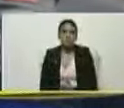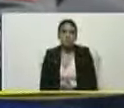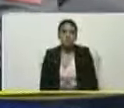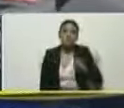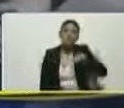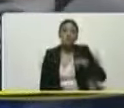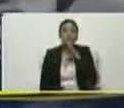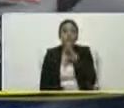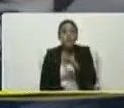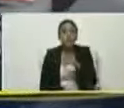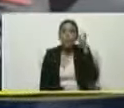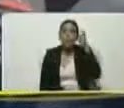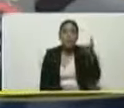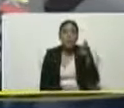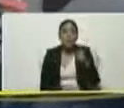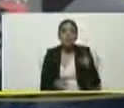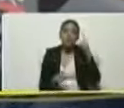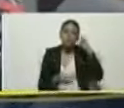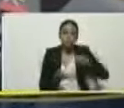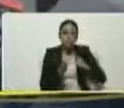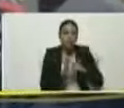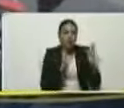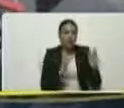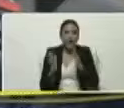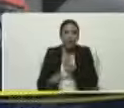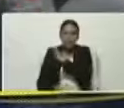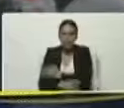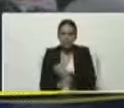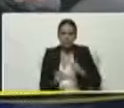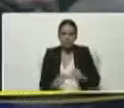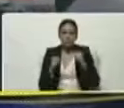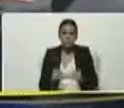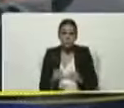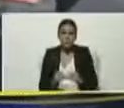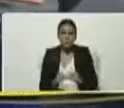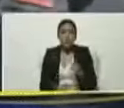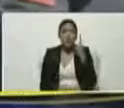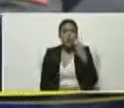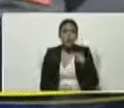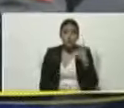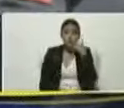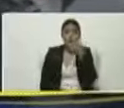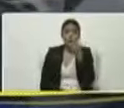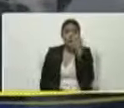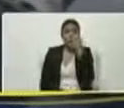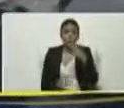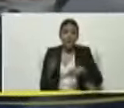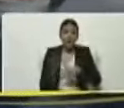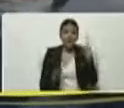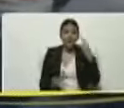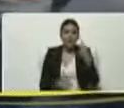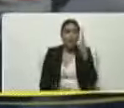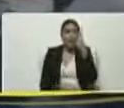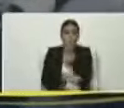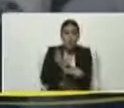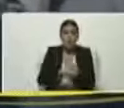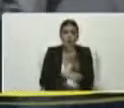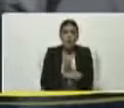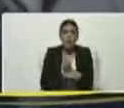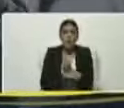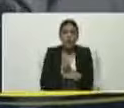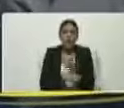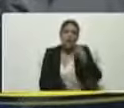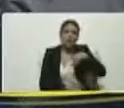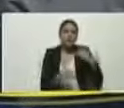Somos pueblo organizado, empoderado. A una sola llamada mía, en una hora,